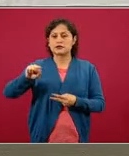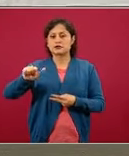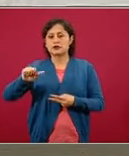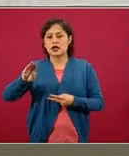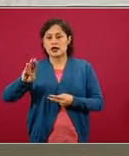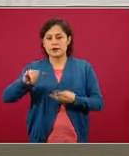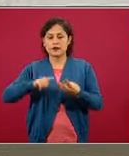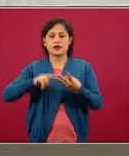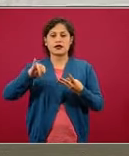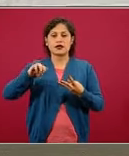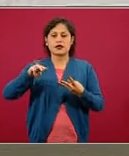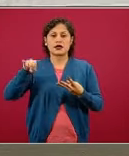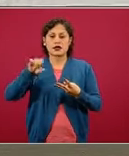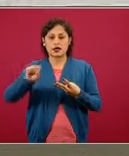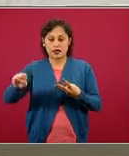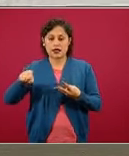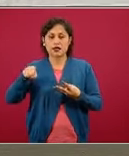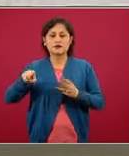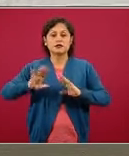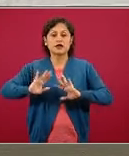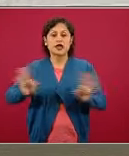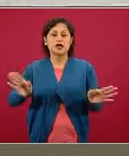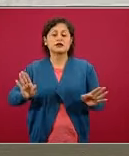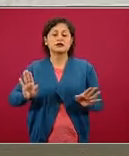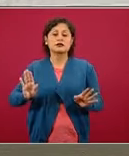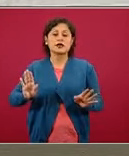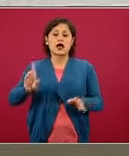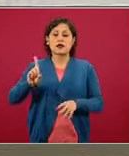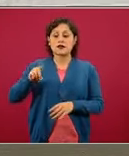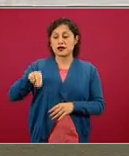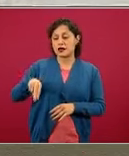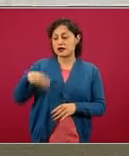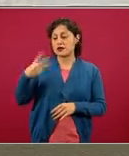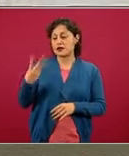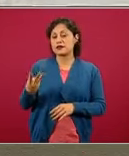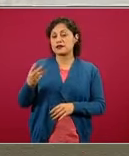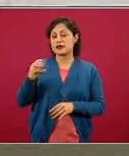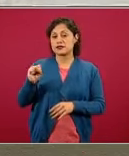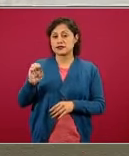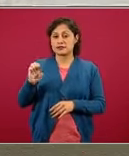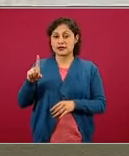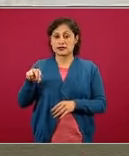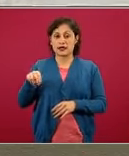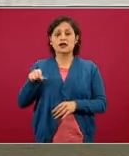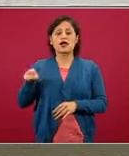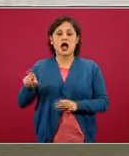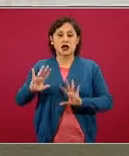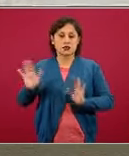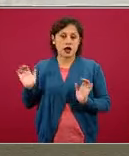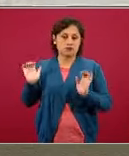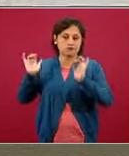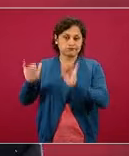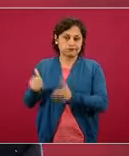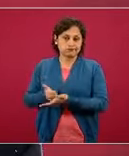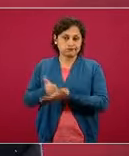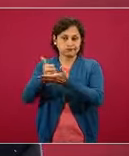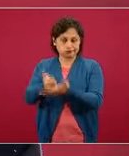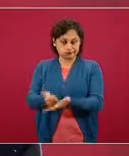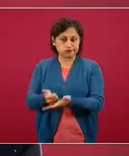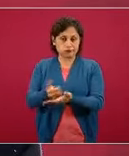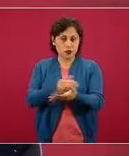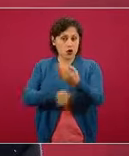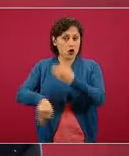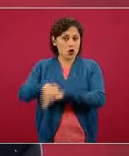del Seguro Social, se activó el plan DN3 de la Sedena y la Sedena también con su capacidad de salud, y todos están